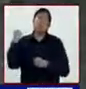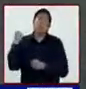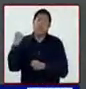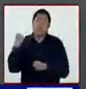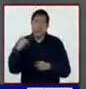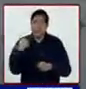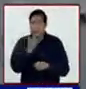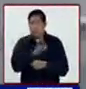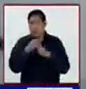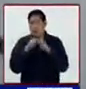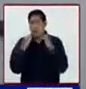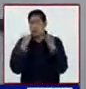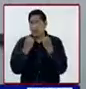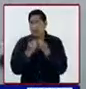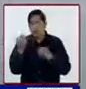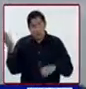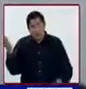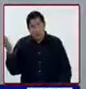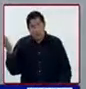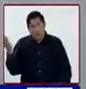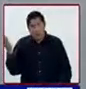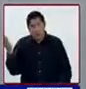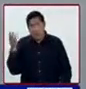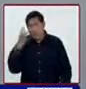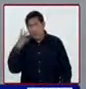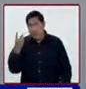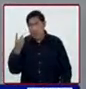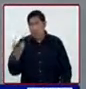a nuestro equipo periodístico. Ahí está, mire.